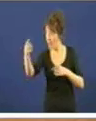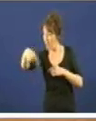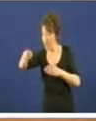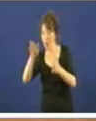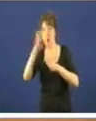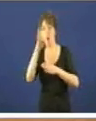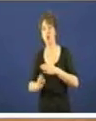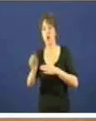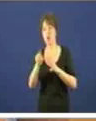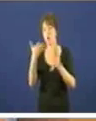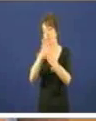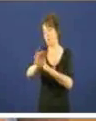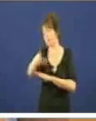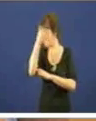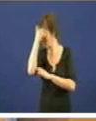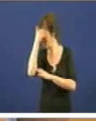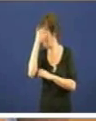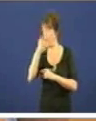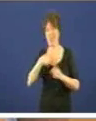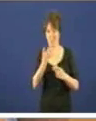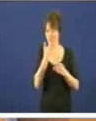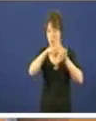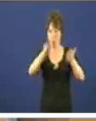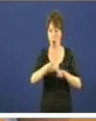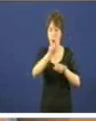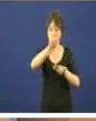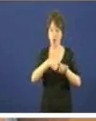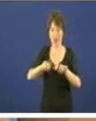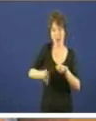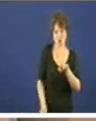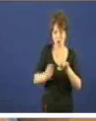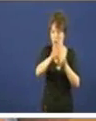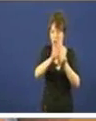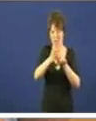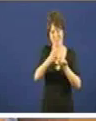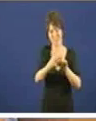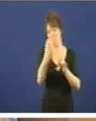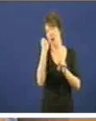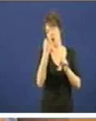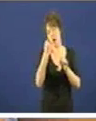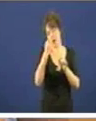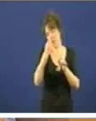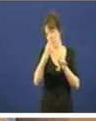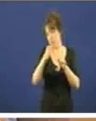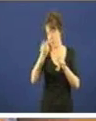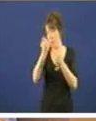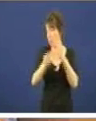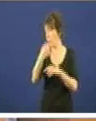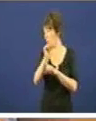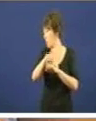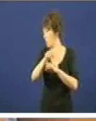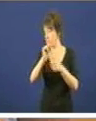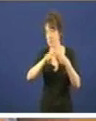vendo contratos millonarios, según vostede, e non facendo nin actuando. Vendo como as